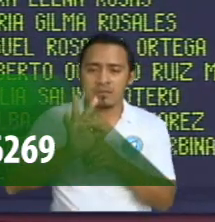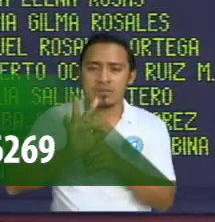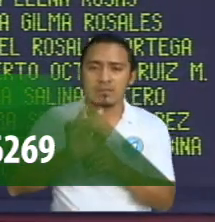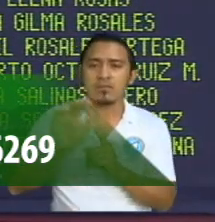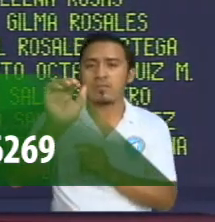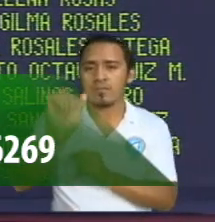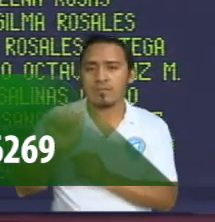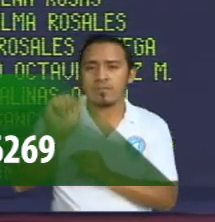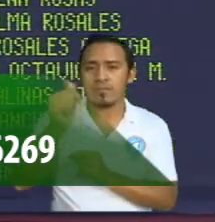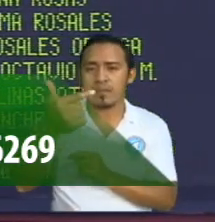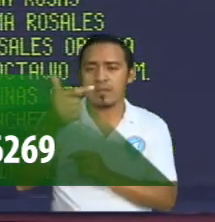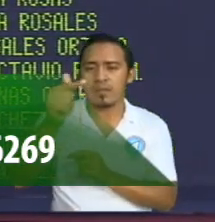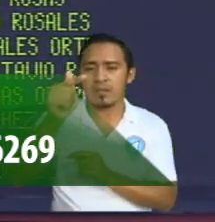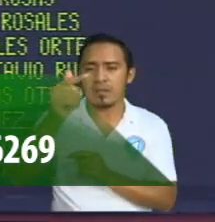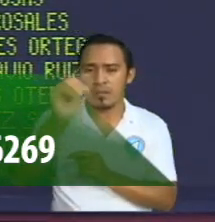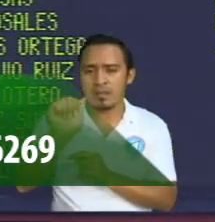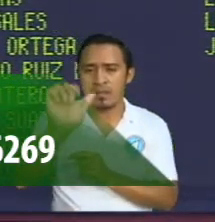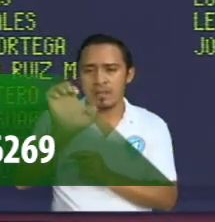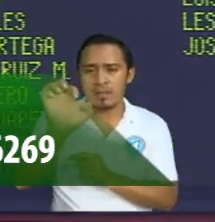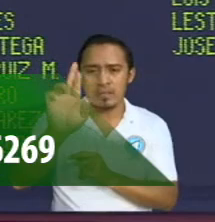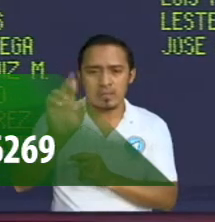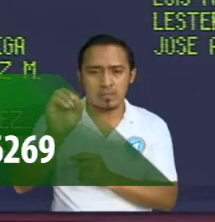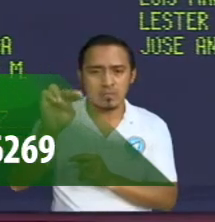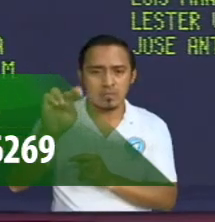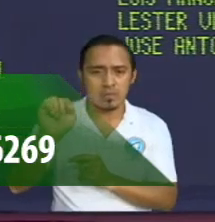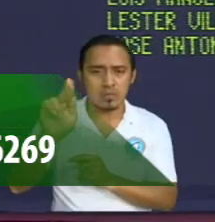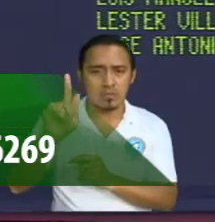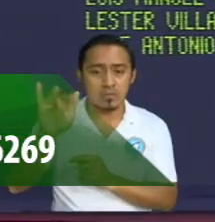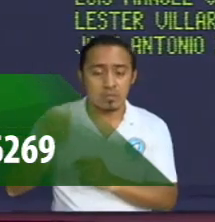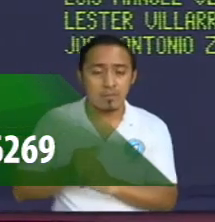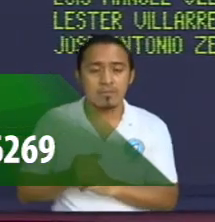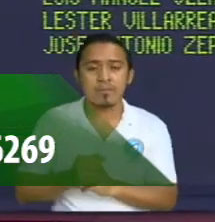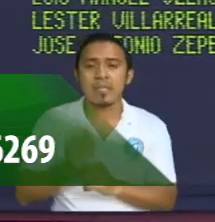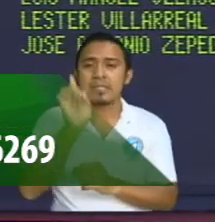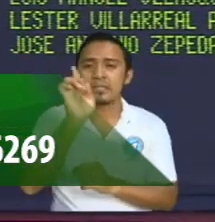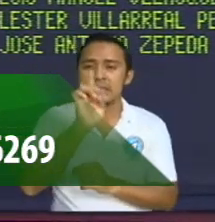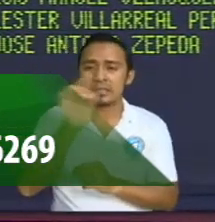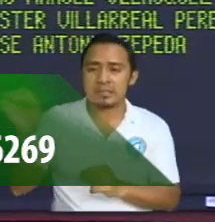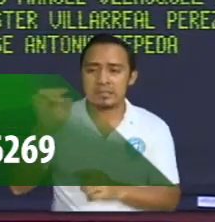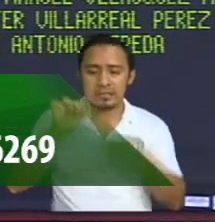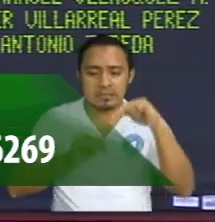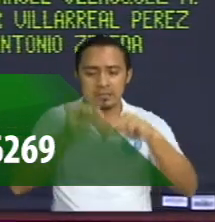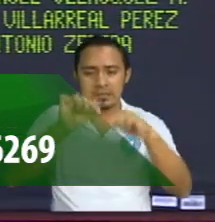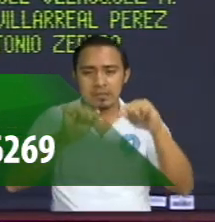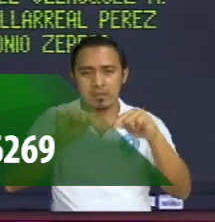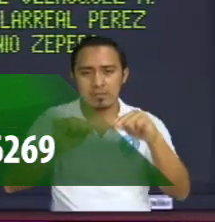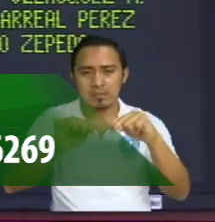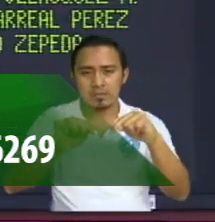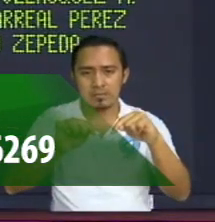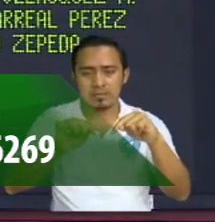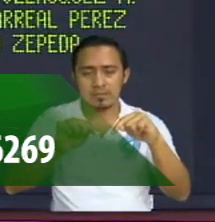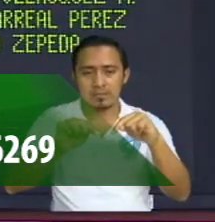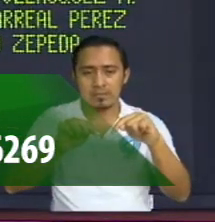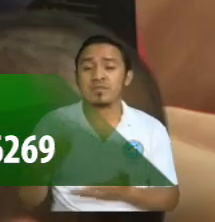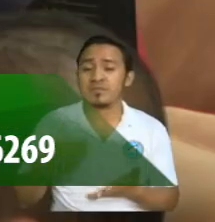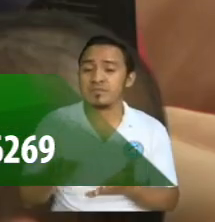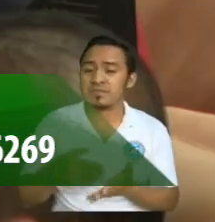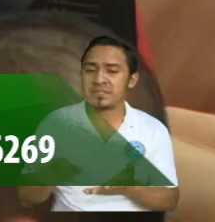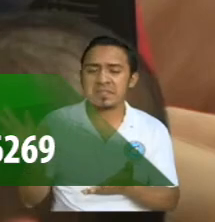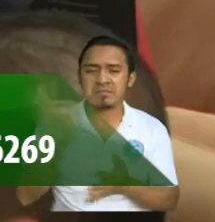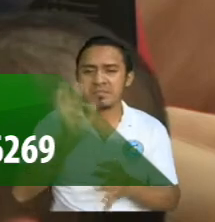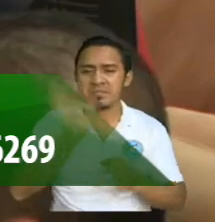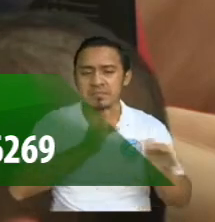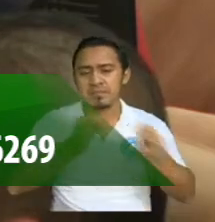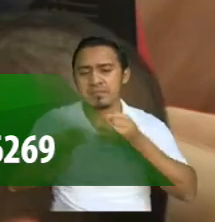para asuntos del espacio ultraterrestre la luna y otros cuerpos celestes conocida popularmente como ley de extraterrestre los diputados